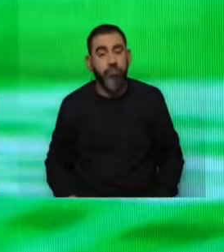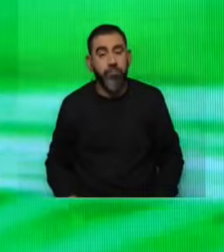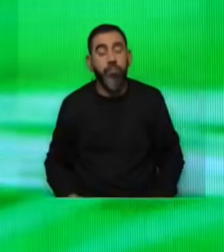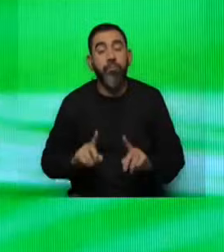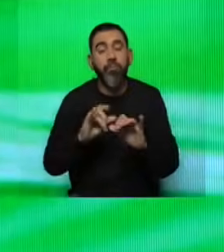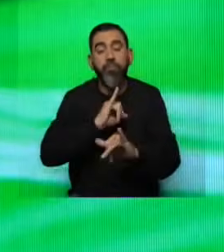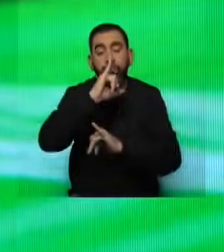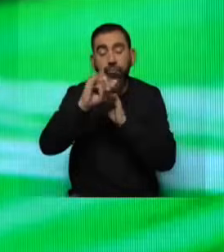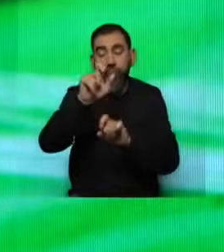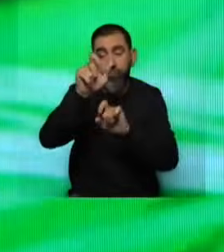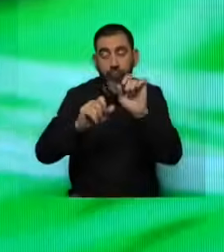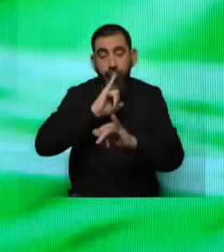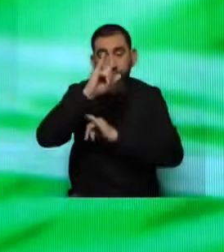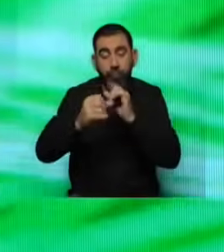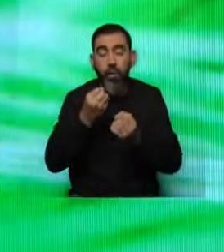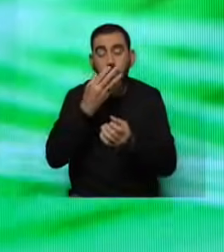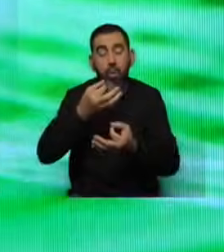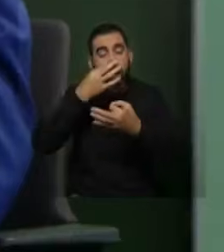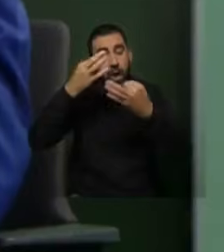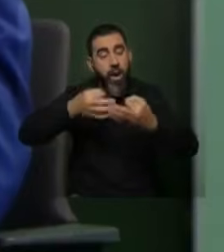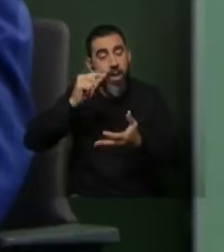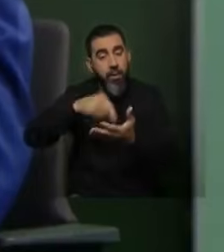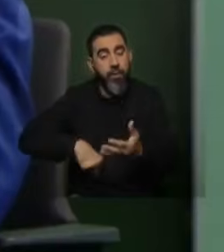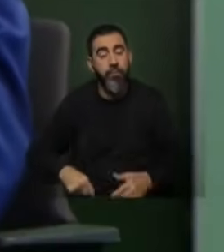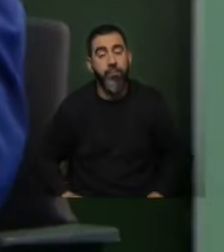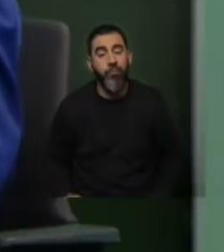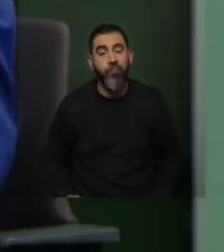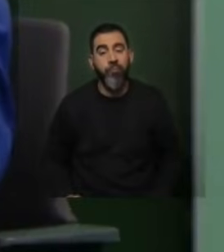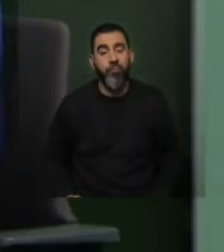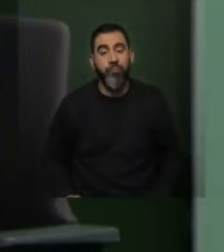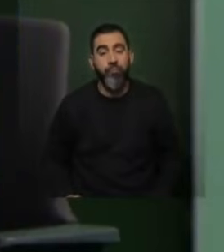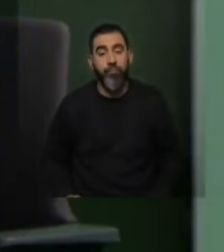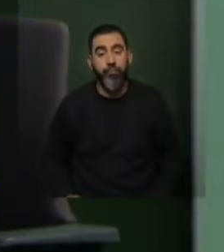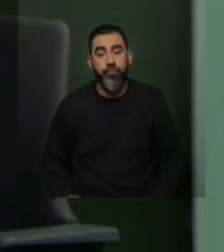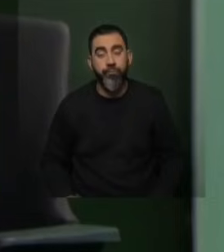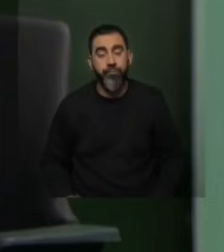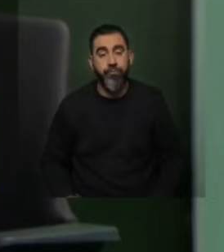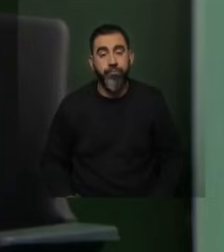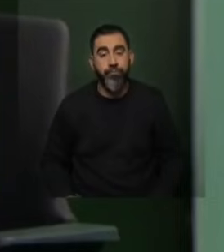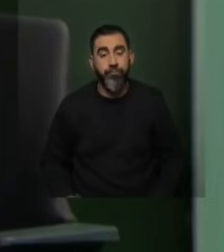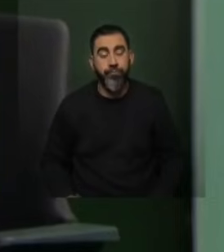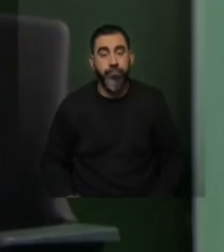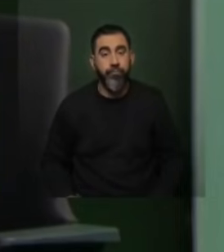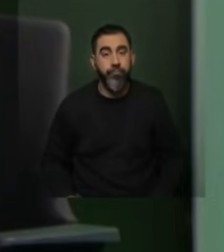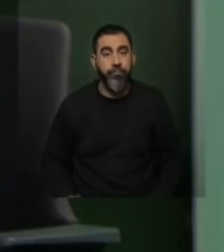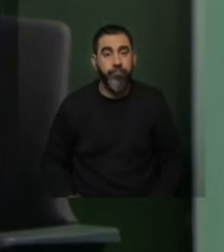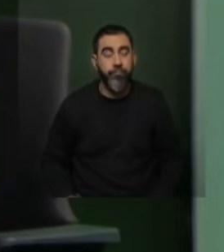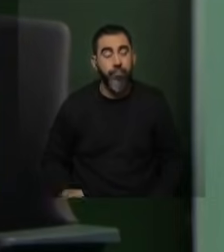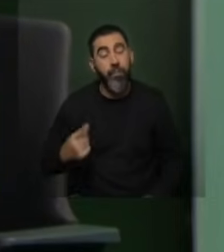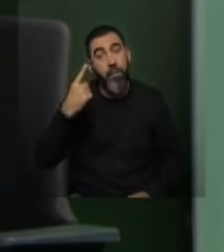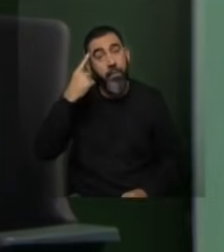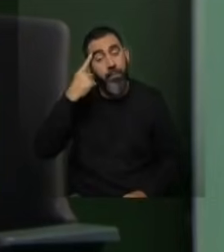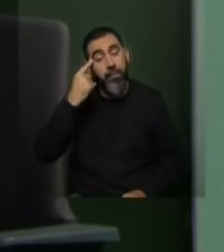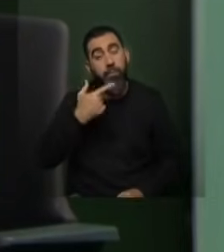información para la gente y mejores garantías ahí está A propósito de de tema empresa que bueno si bien pasa segundo plano pensando